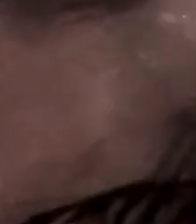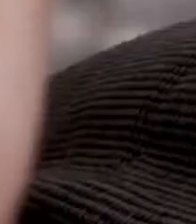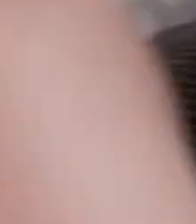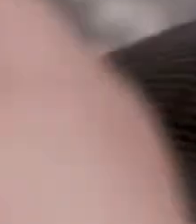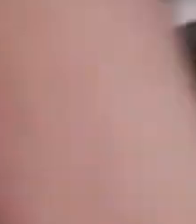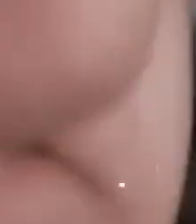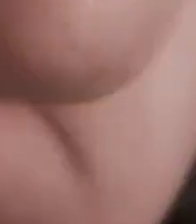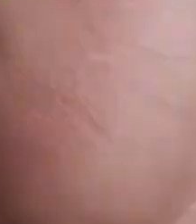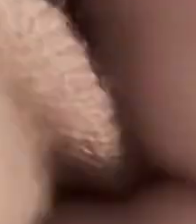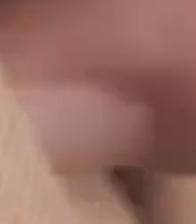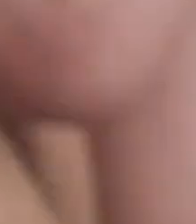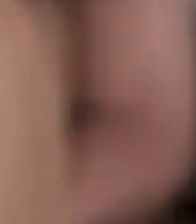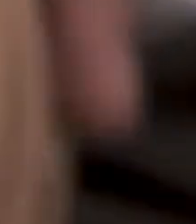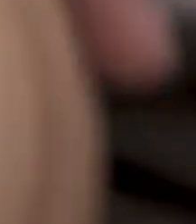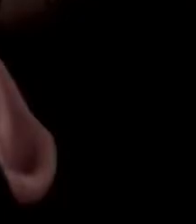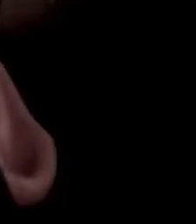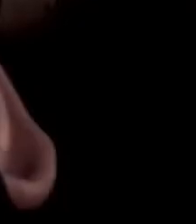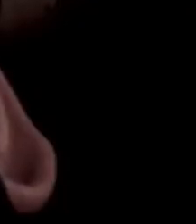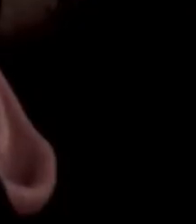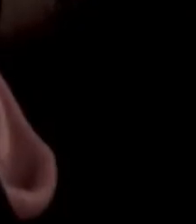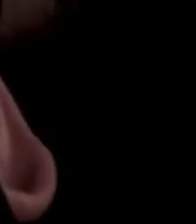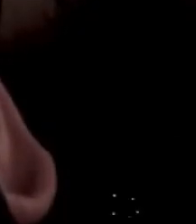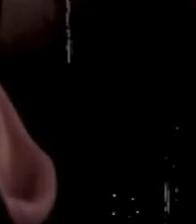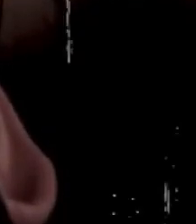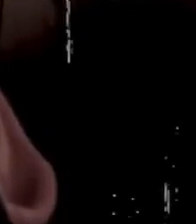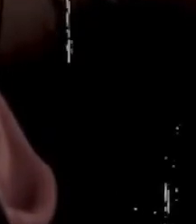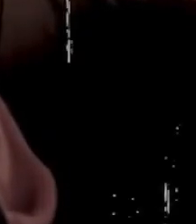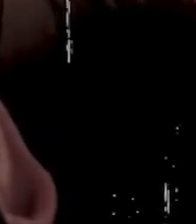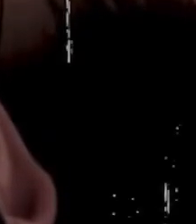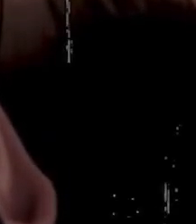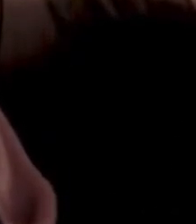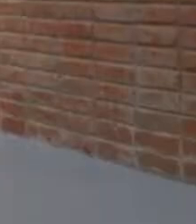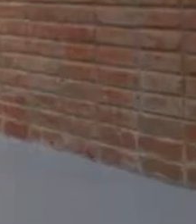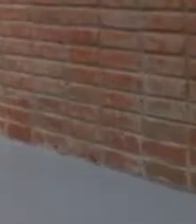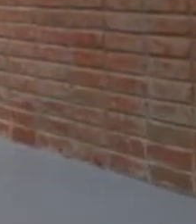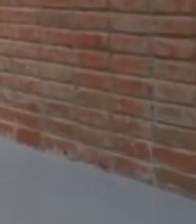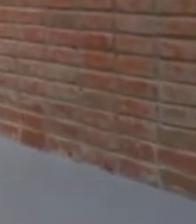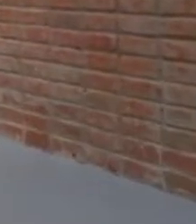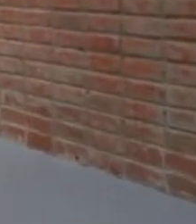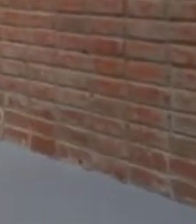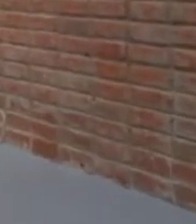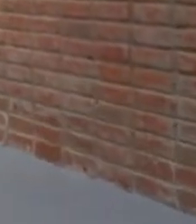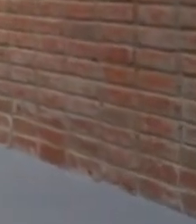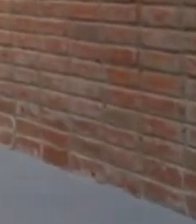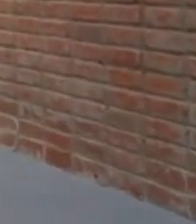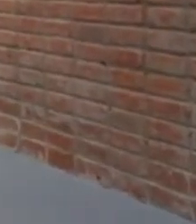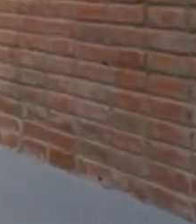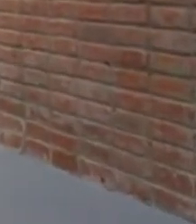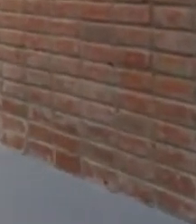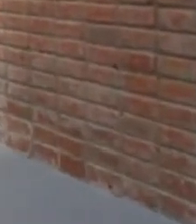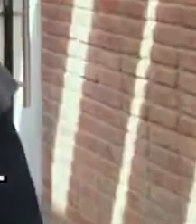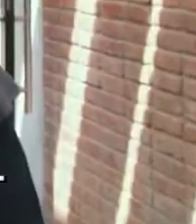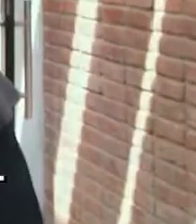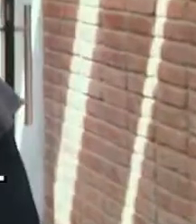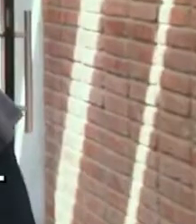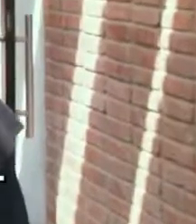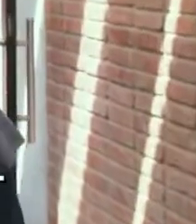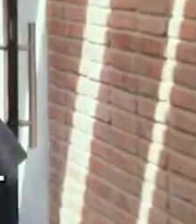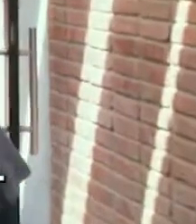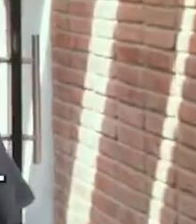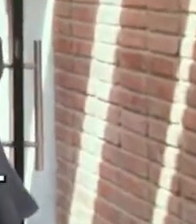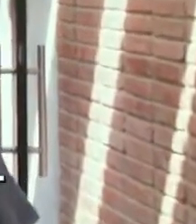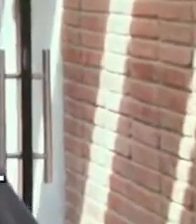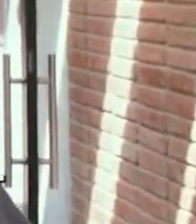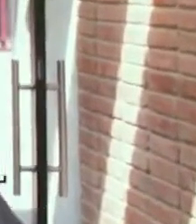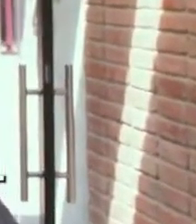derrame cerebral o un infarto. ¿Para qué te arriesgas? Si te drogas, te dañas. La felicidad que necesitas está en ti, con tu